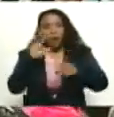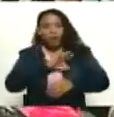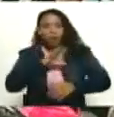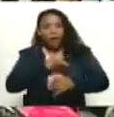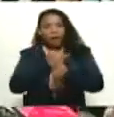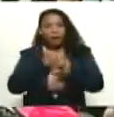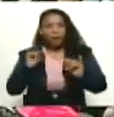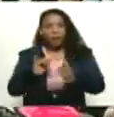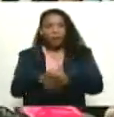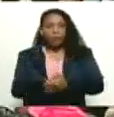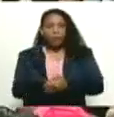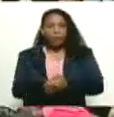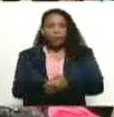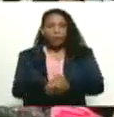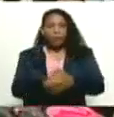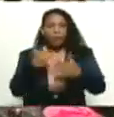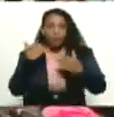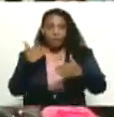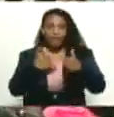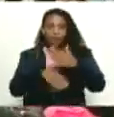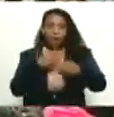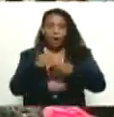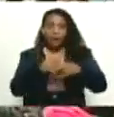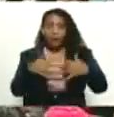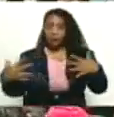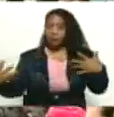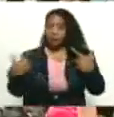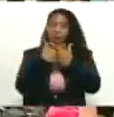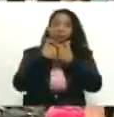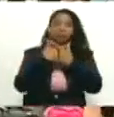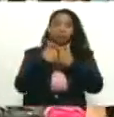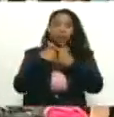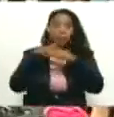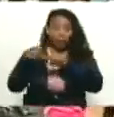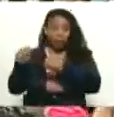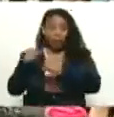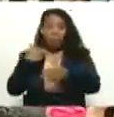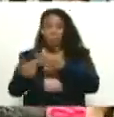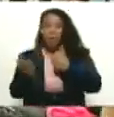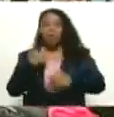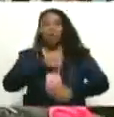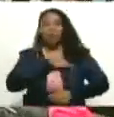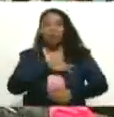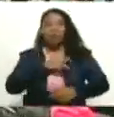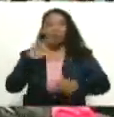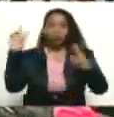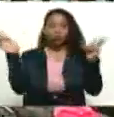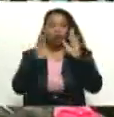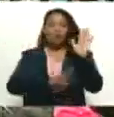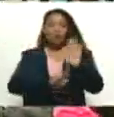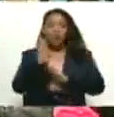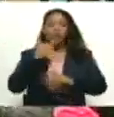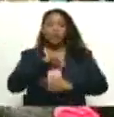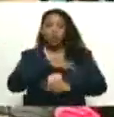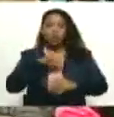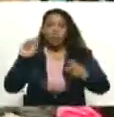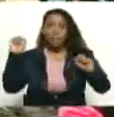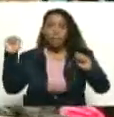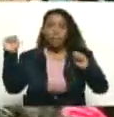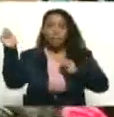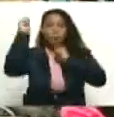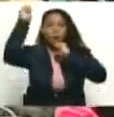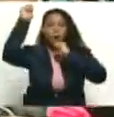independiente. ¿Vamos a chocar con el imperialismo? Chocaremos con el imperialismo, pero nosotros venceremos. Nosotros triunfaremos.